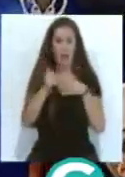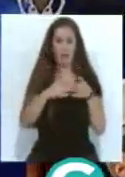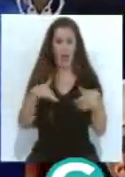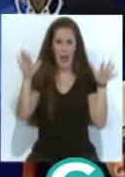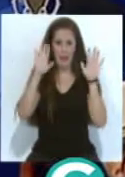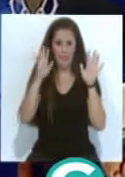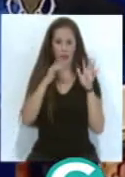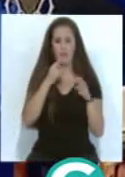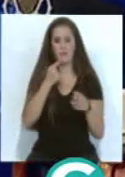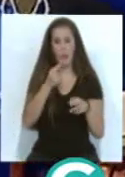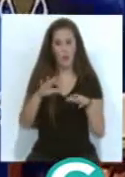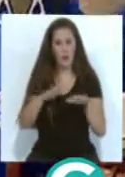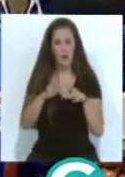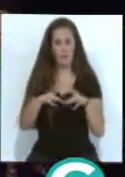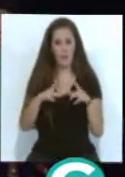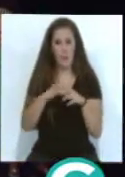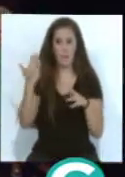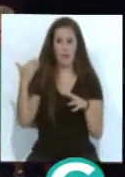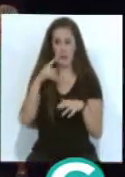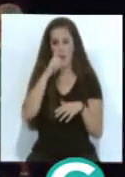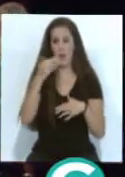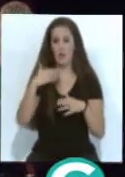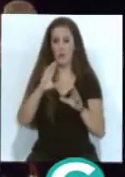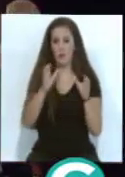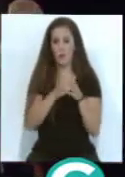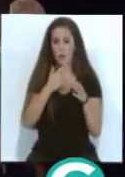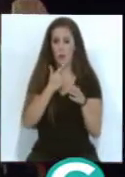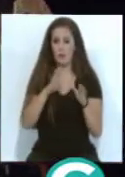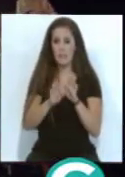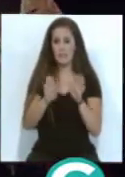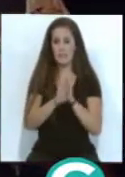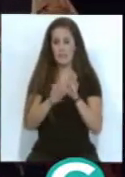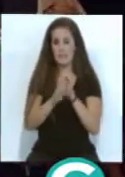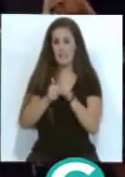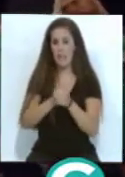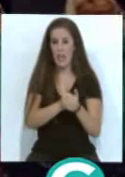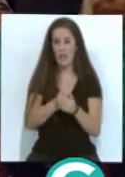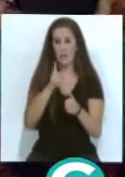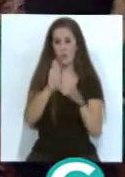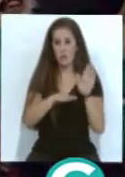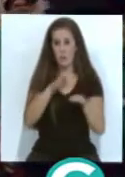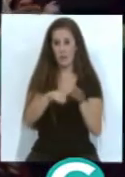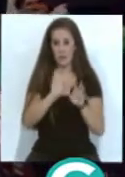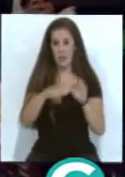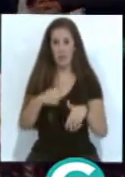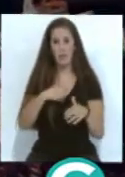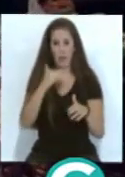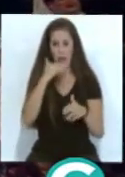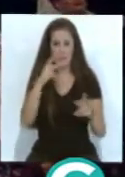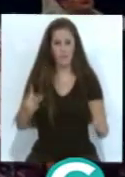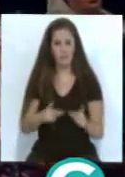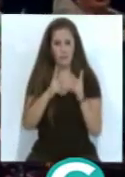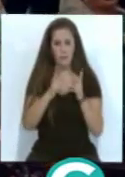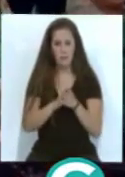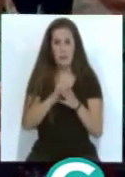en sus redes sociales. El pasado año la formación fue Siguiendo Tus Pasos Cádiz y alcanzó la fase de semifinales.